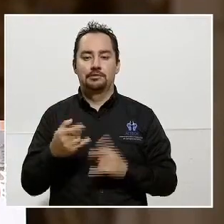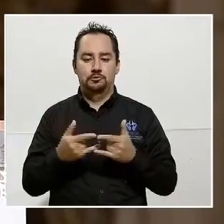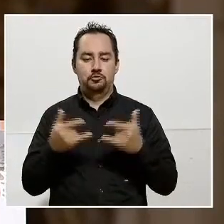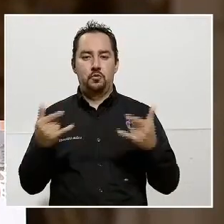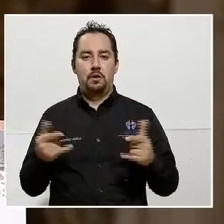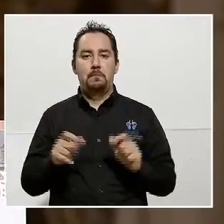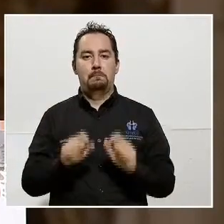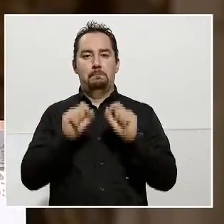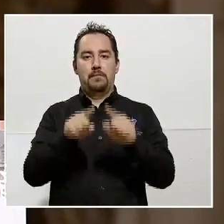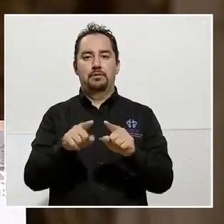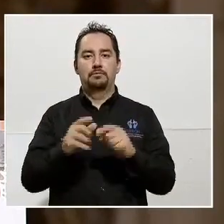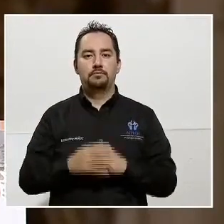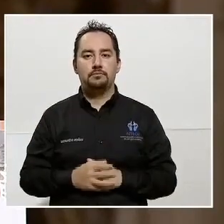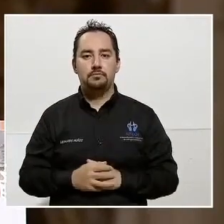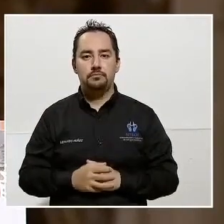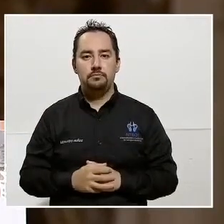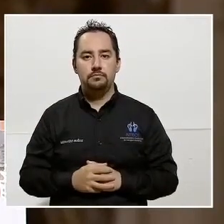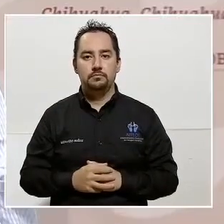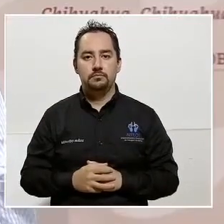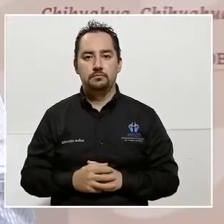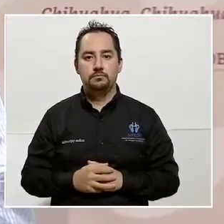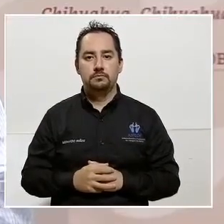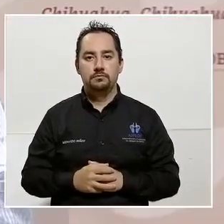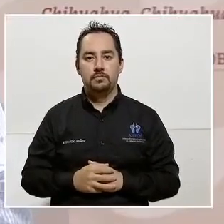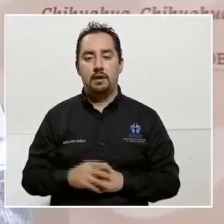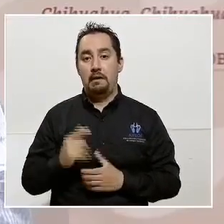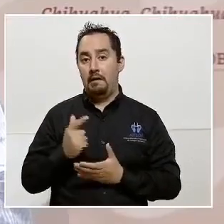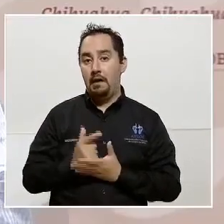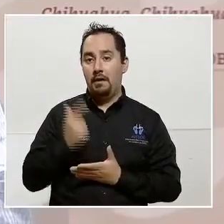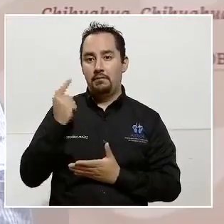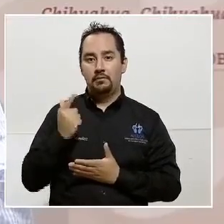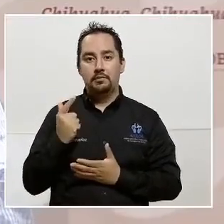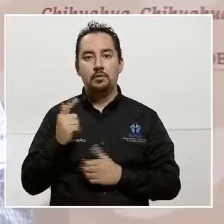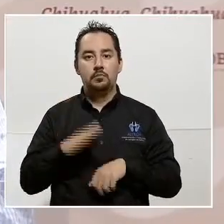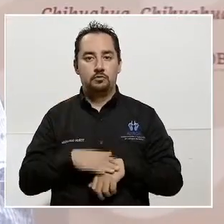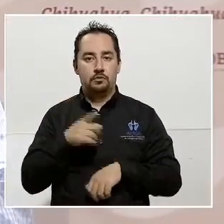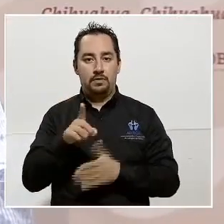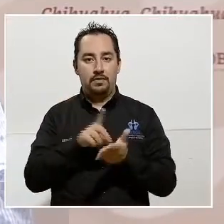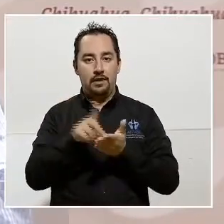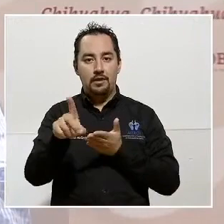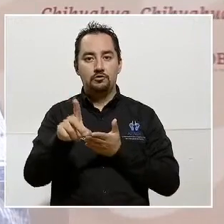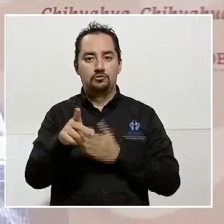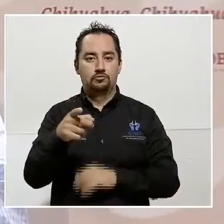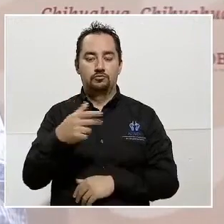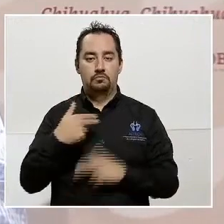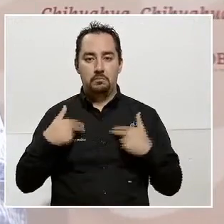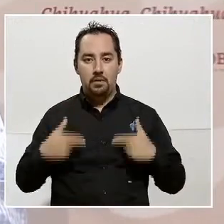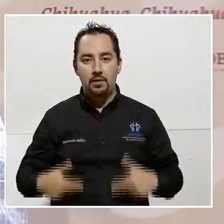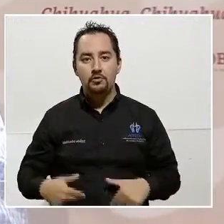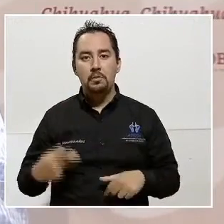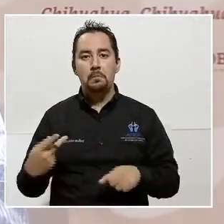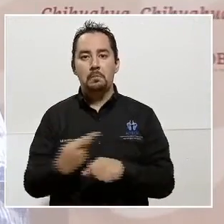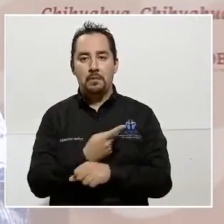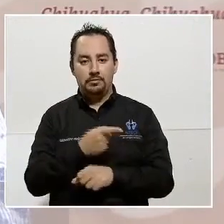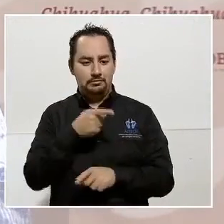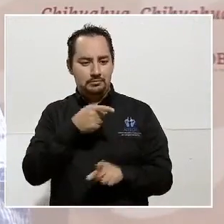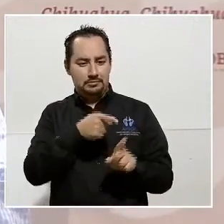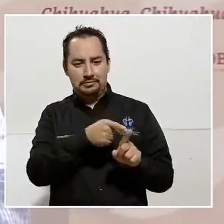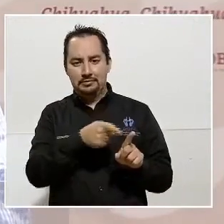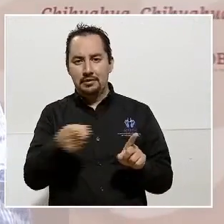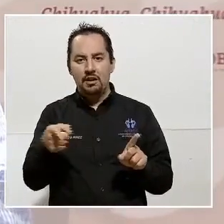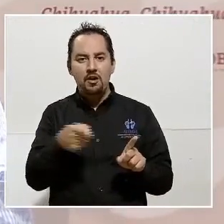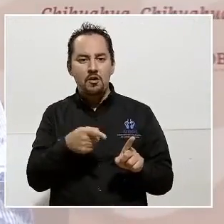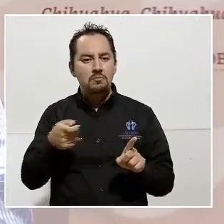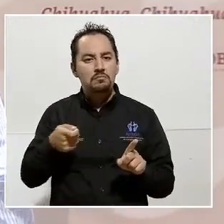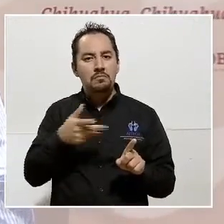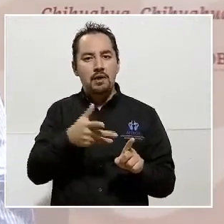historia, de las violaciones graves a los derechos humanos ocurridos en el periodo conocido